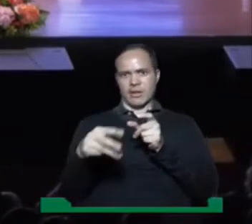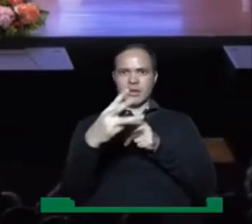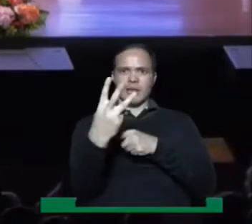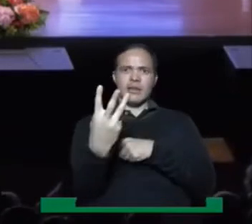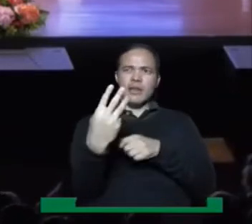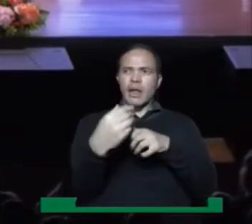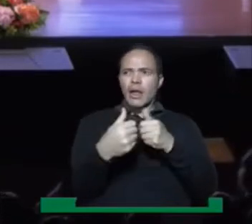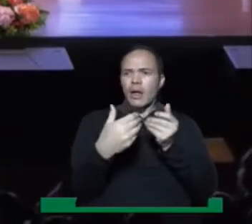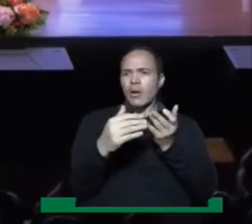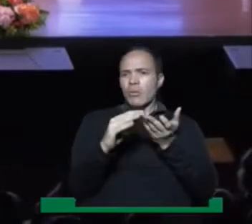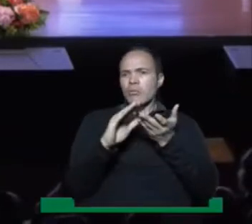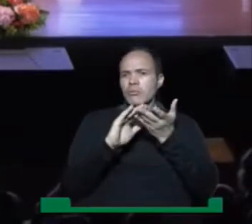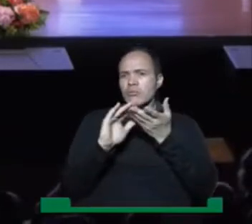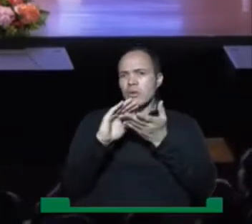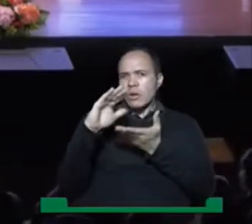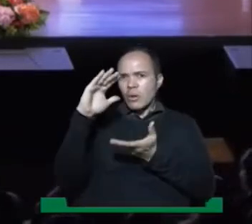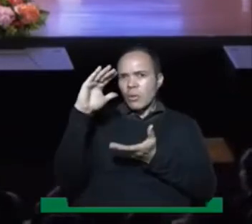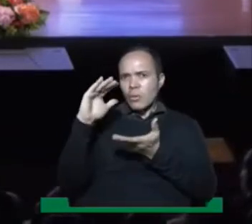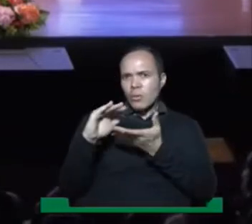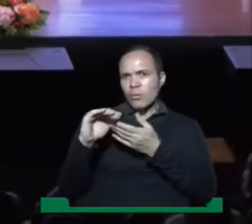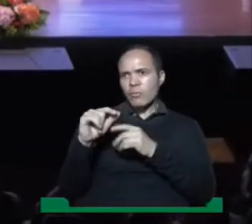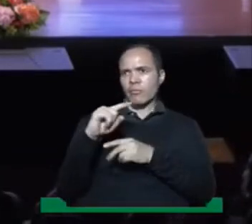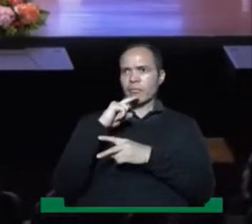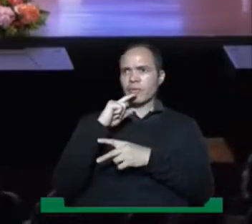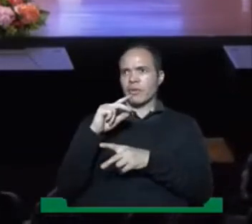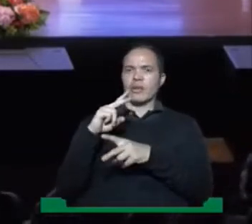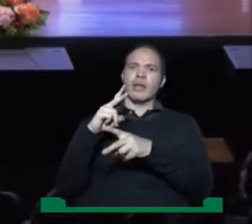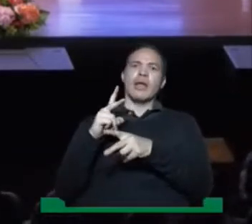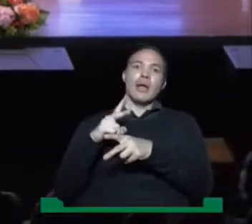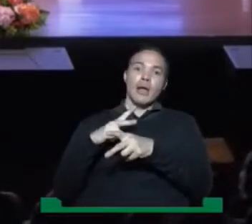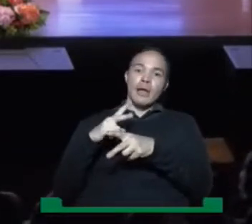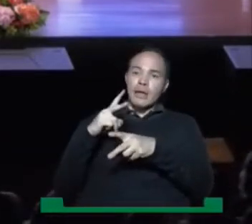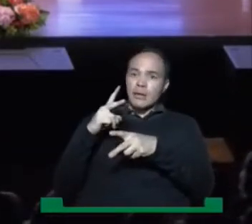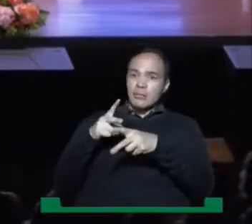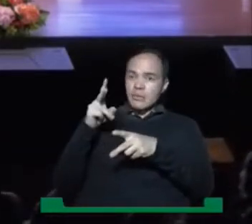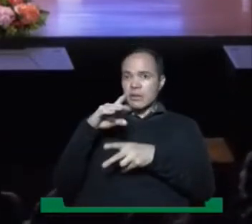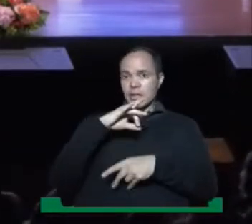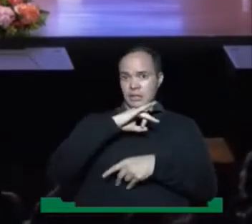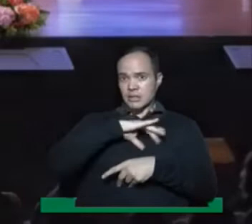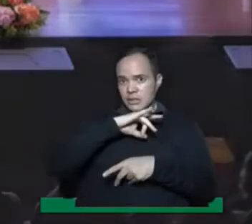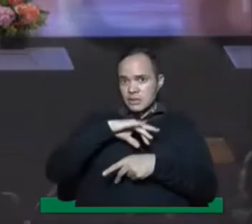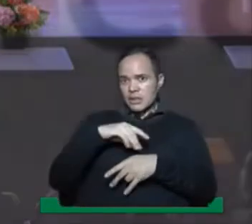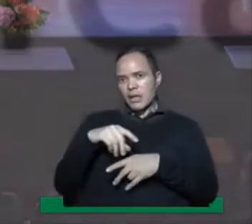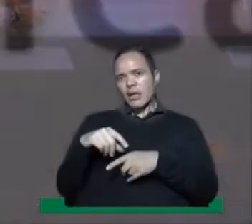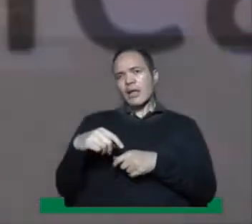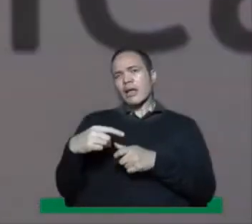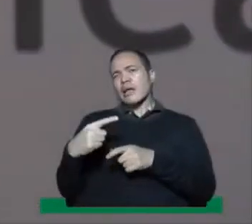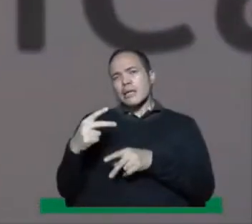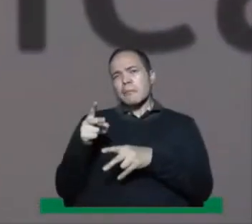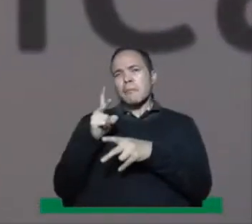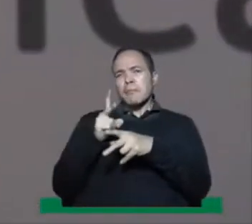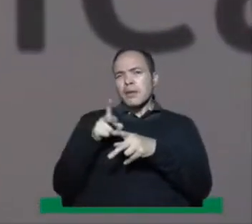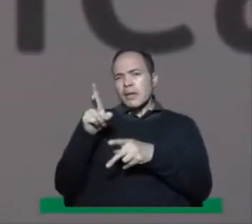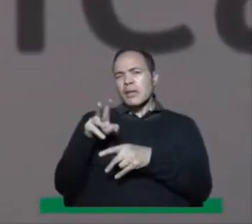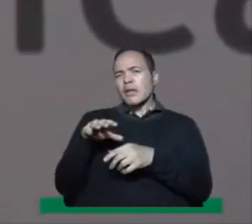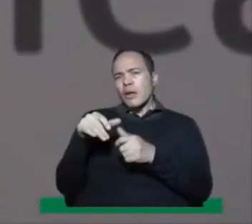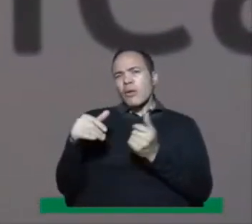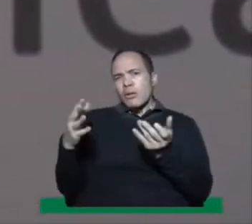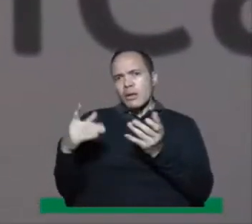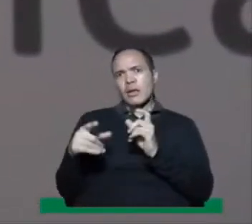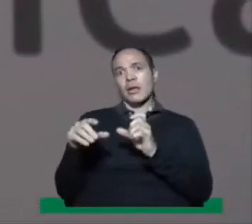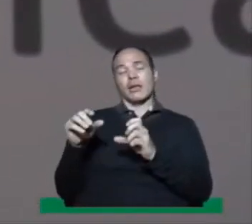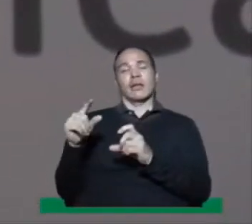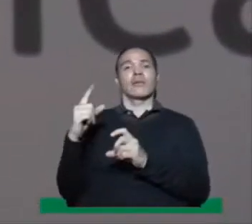bueno yo creo que el riesgo es que no sea participativo o sea creo que acá lo importante es que